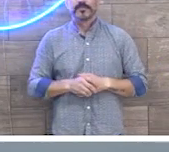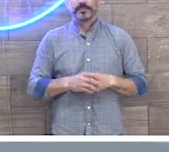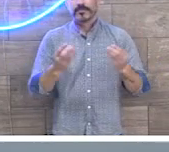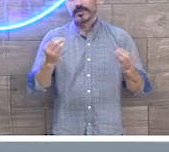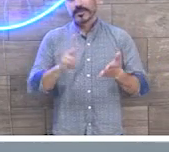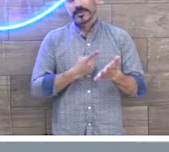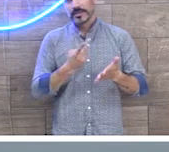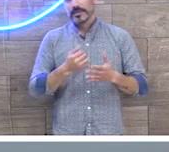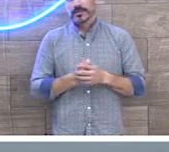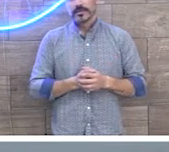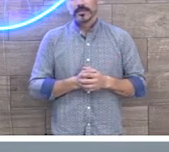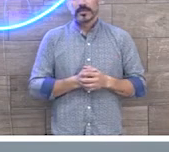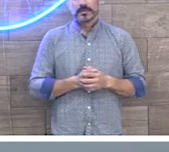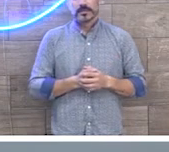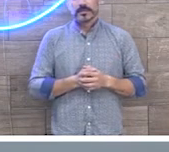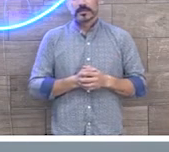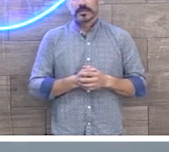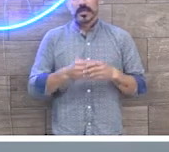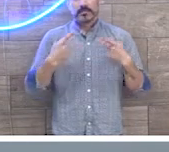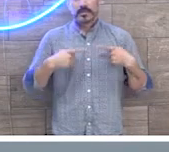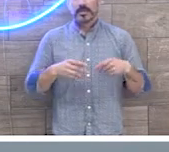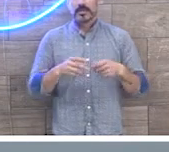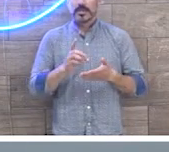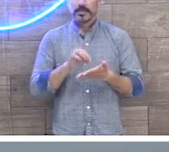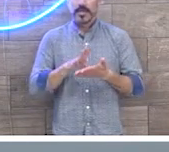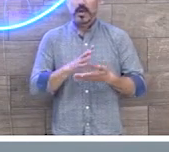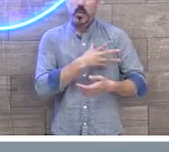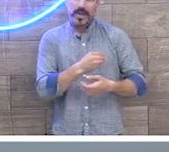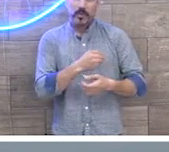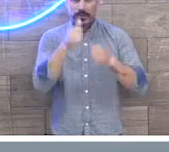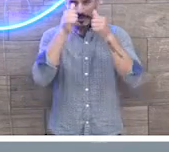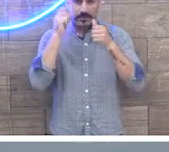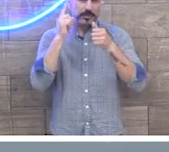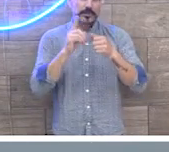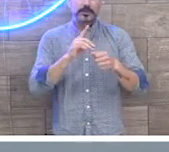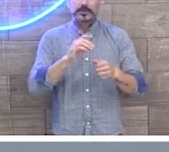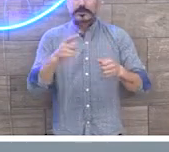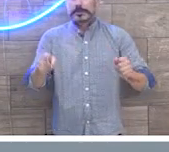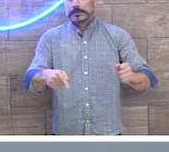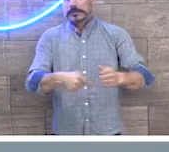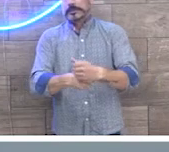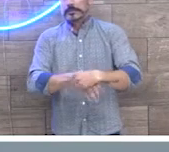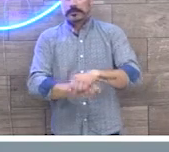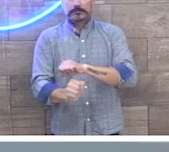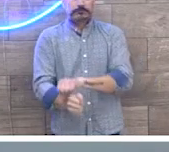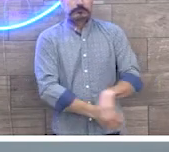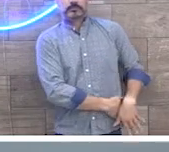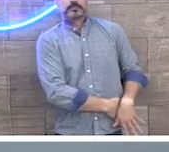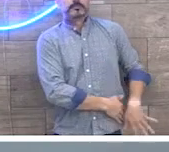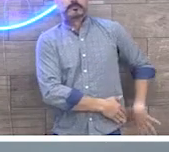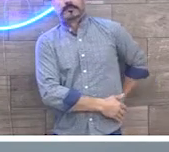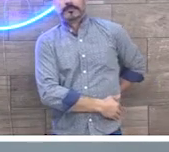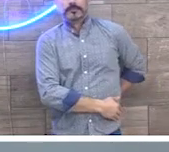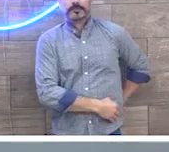Muchas veces, como dices, nos ocultan, nos hacen a un lado para como el arroz, el frijol en el